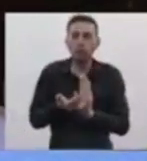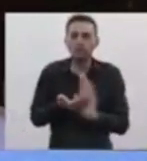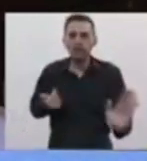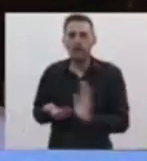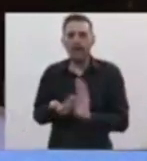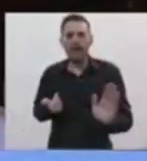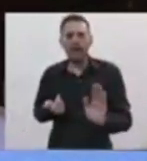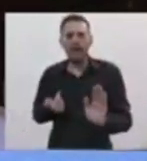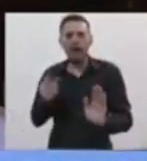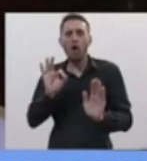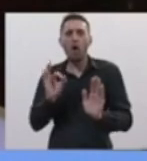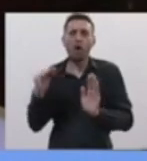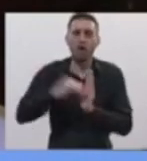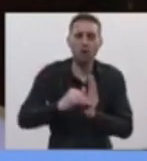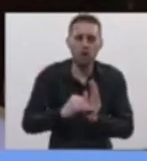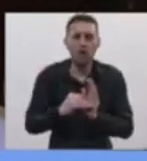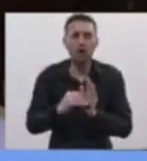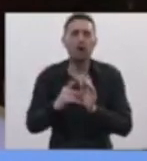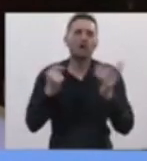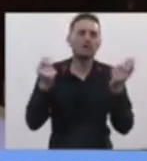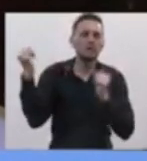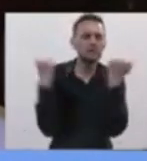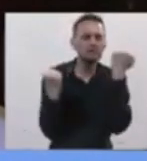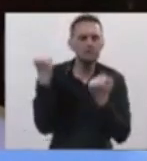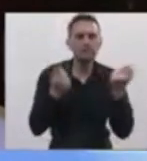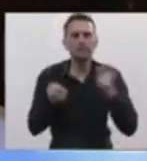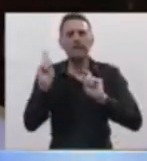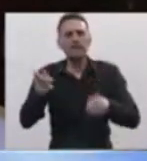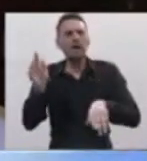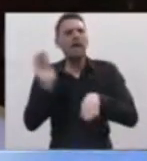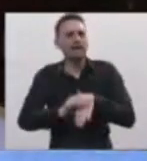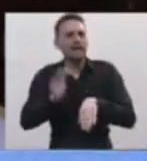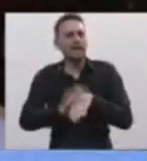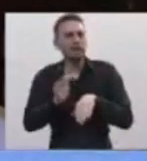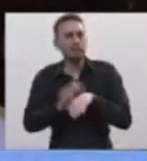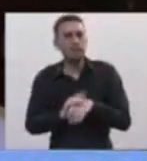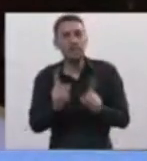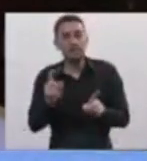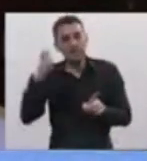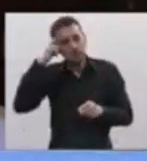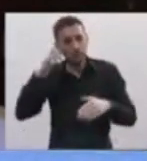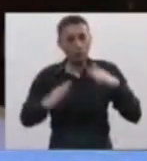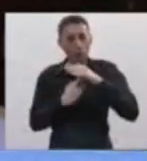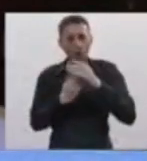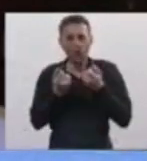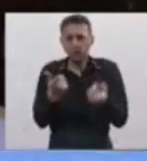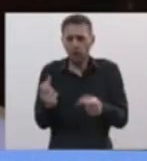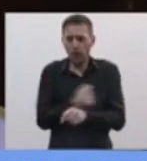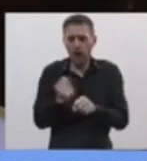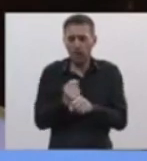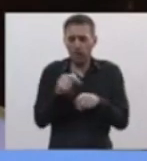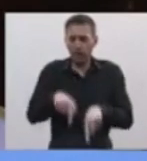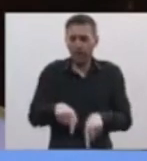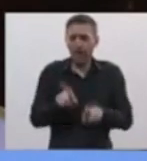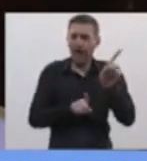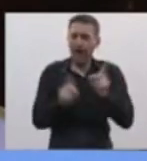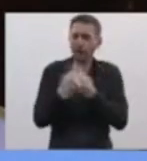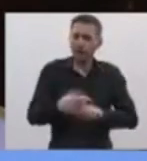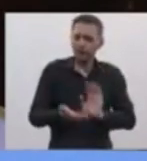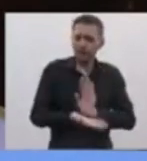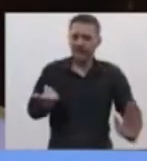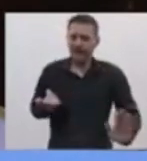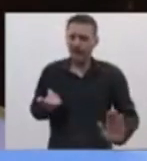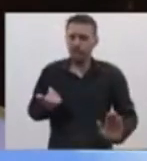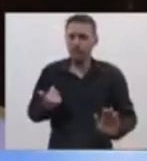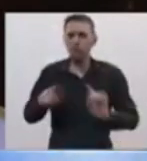normas administrativas financieras y de responsabilidad fiscal que aprobó este mismo congreso suprimimos y